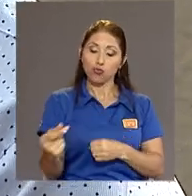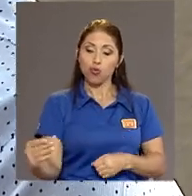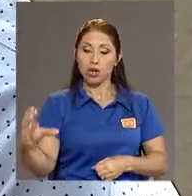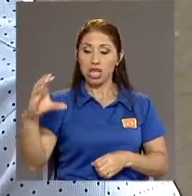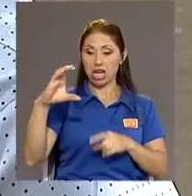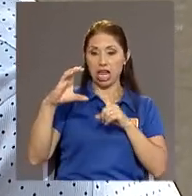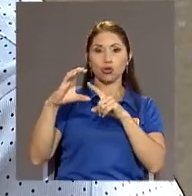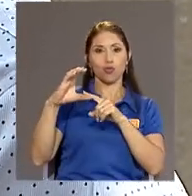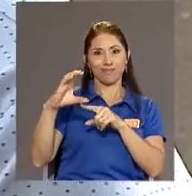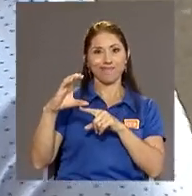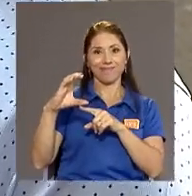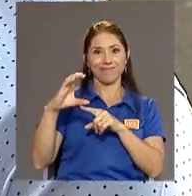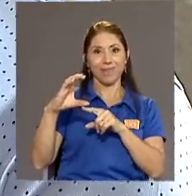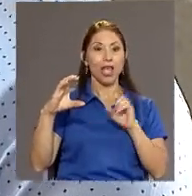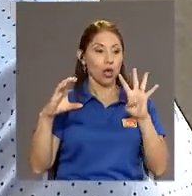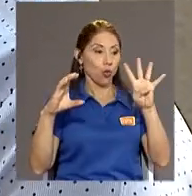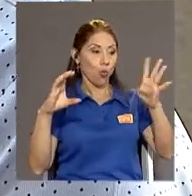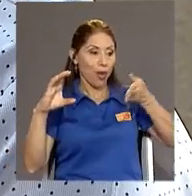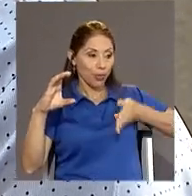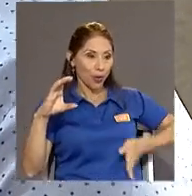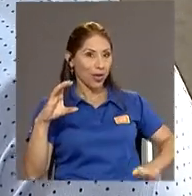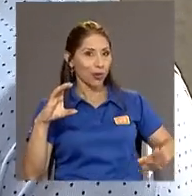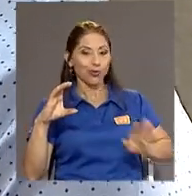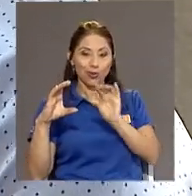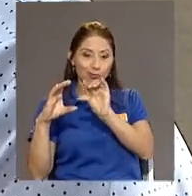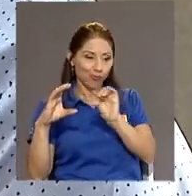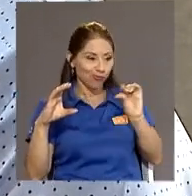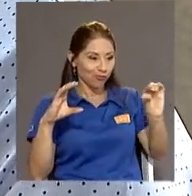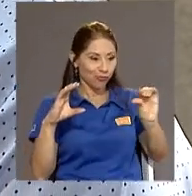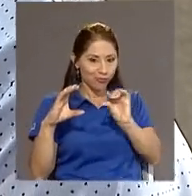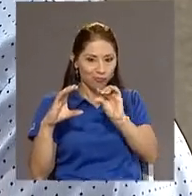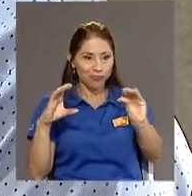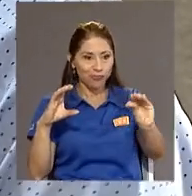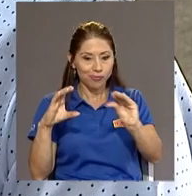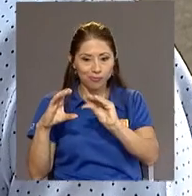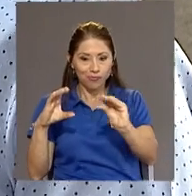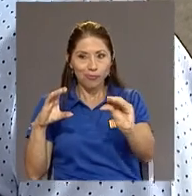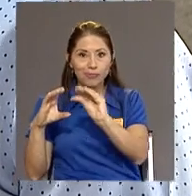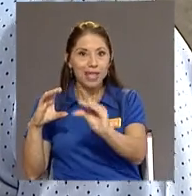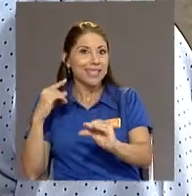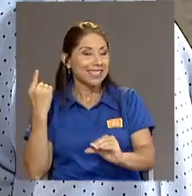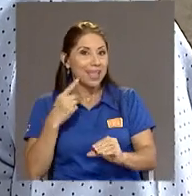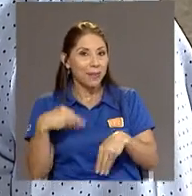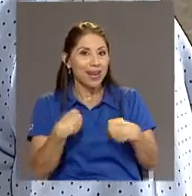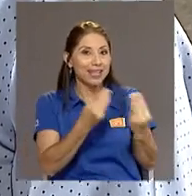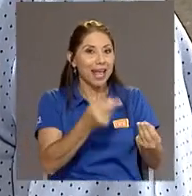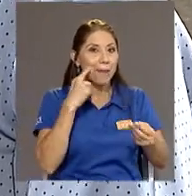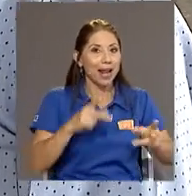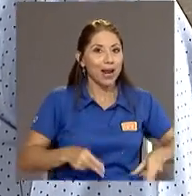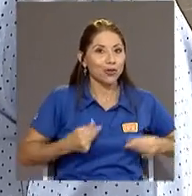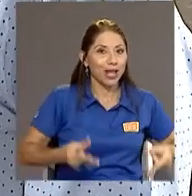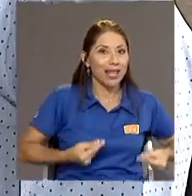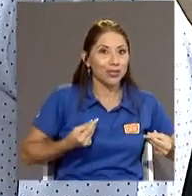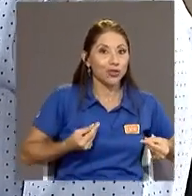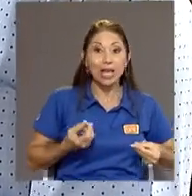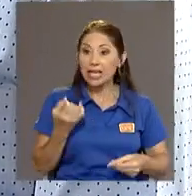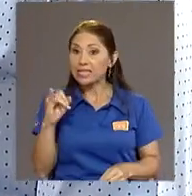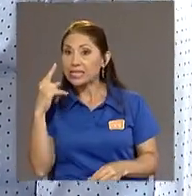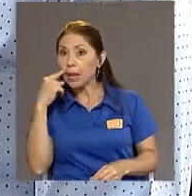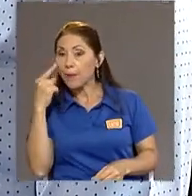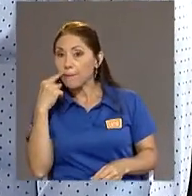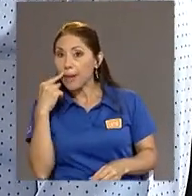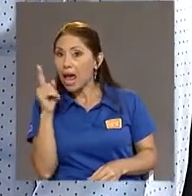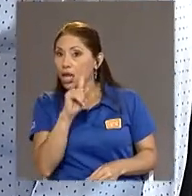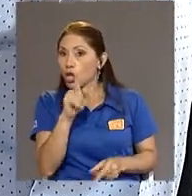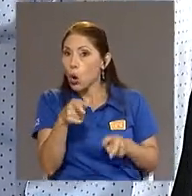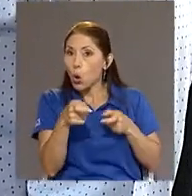a los cuales siempre les da. Siempre les da dinero, siempre les da dinero para sus gastos. Si el padre no controla cuál está siendo la calidad del